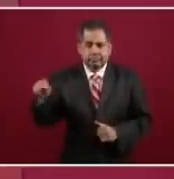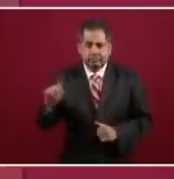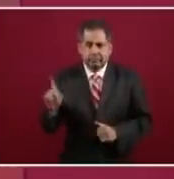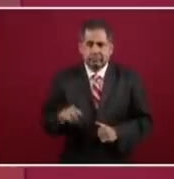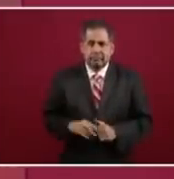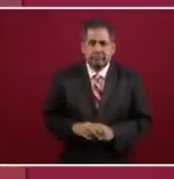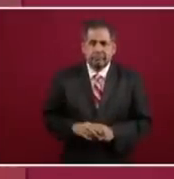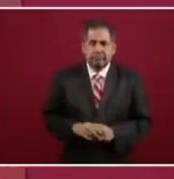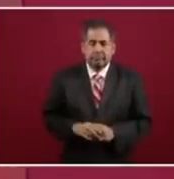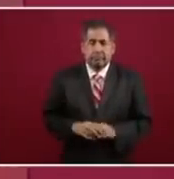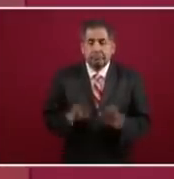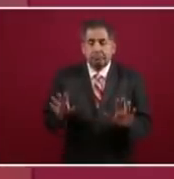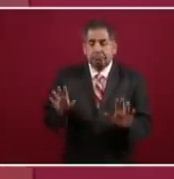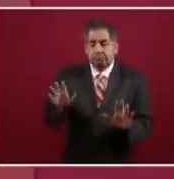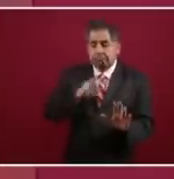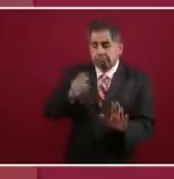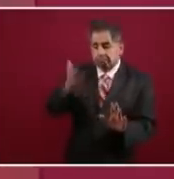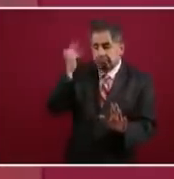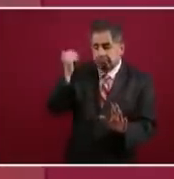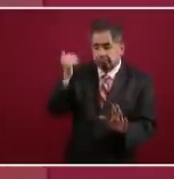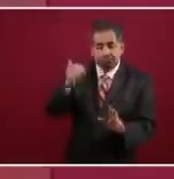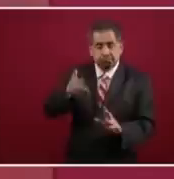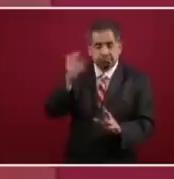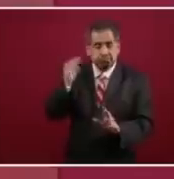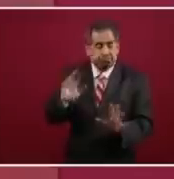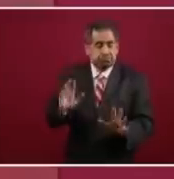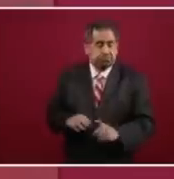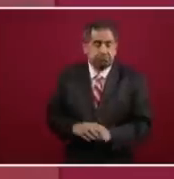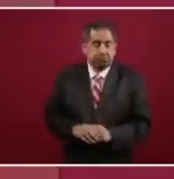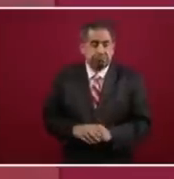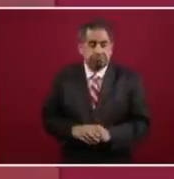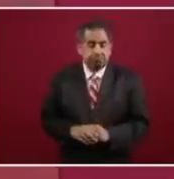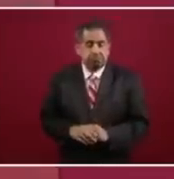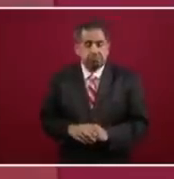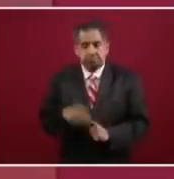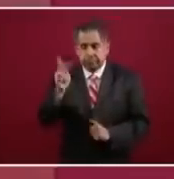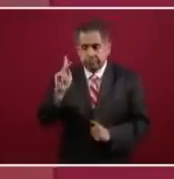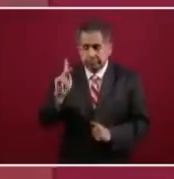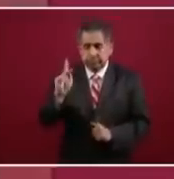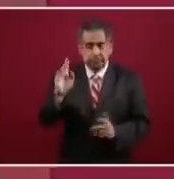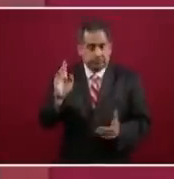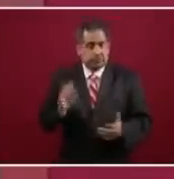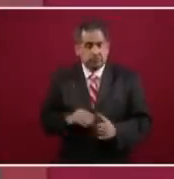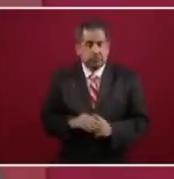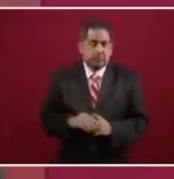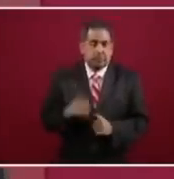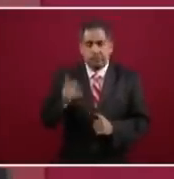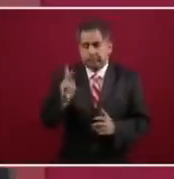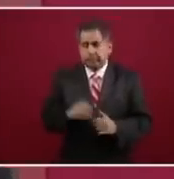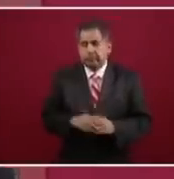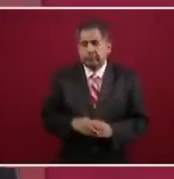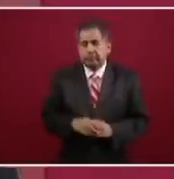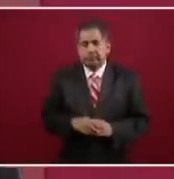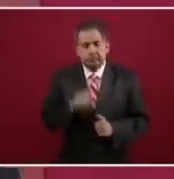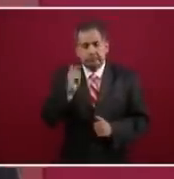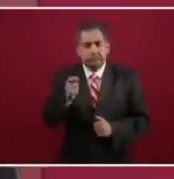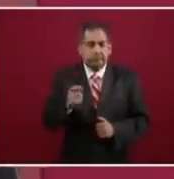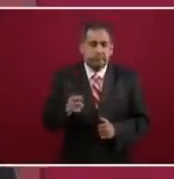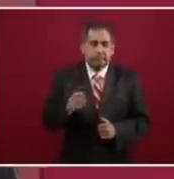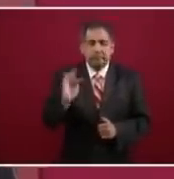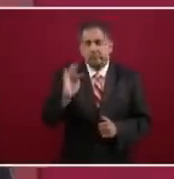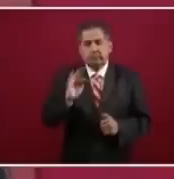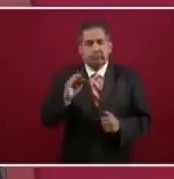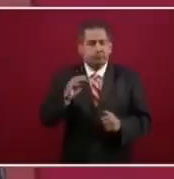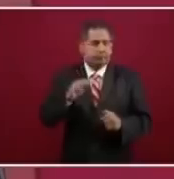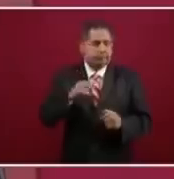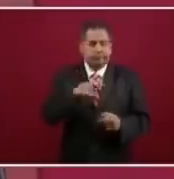no sabemos no sabemos pero empecé son capaces de